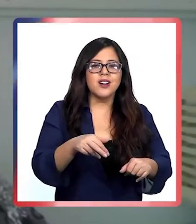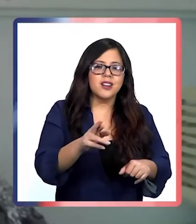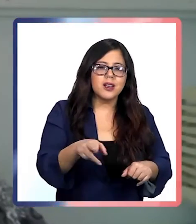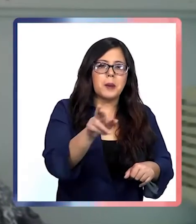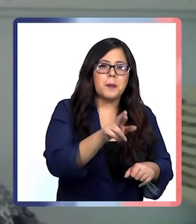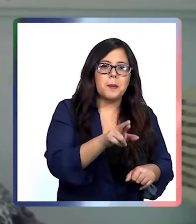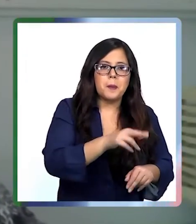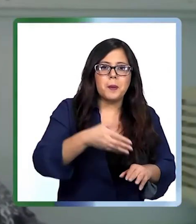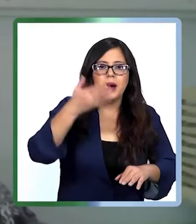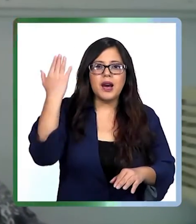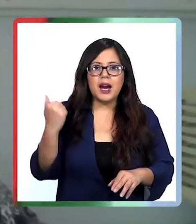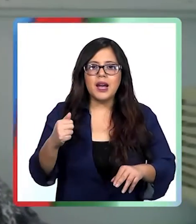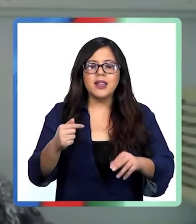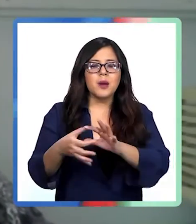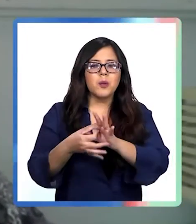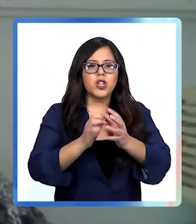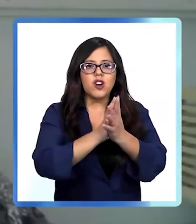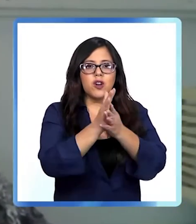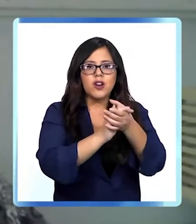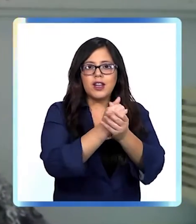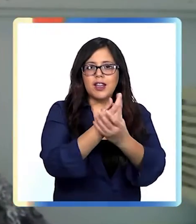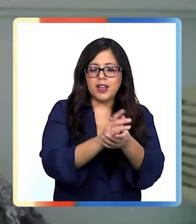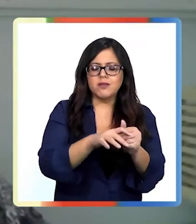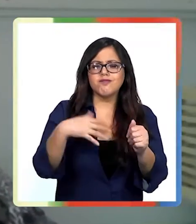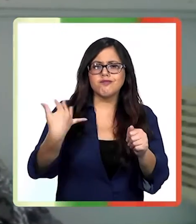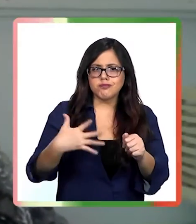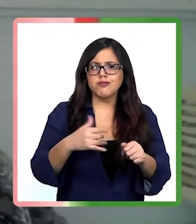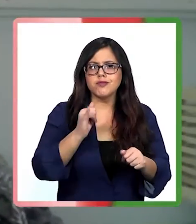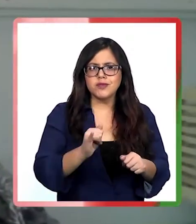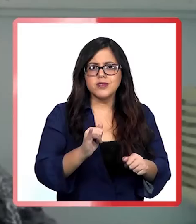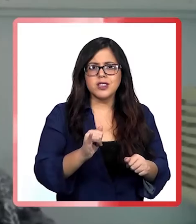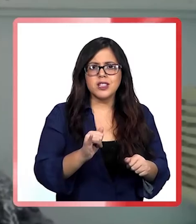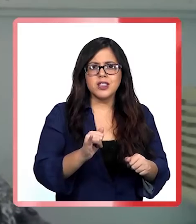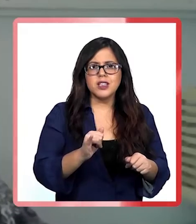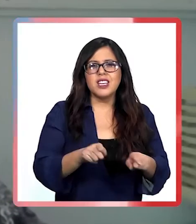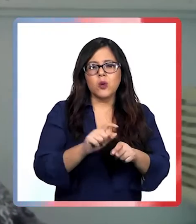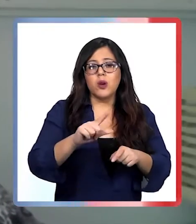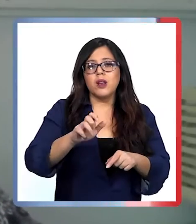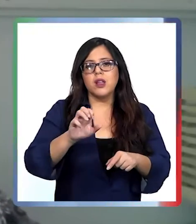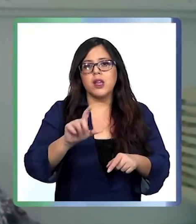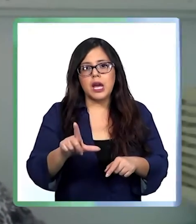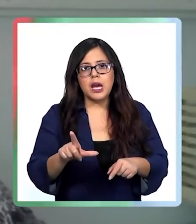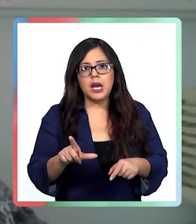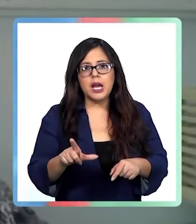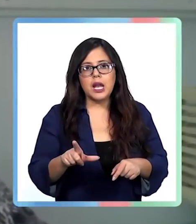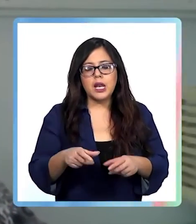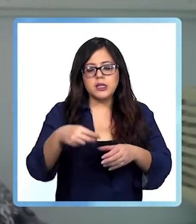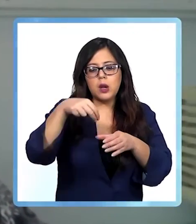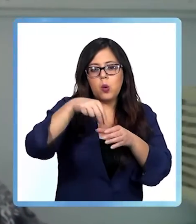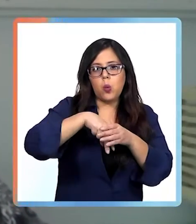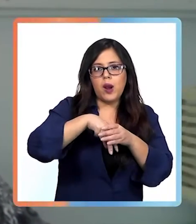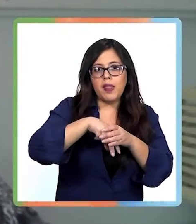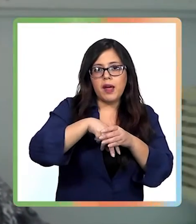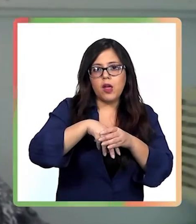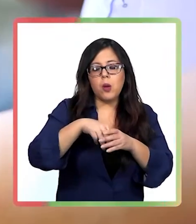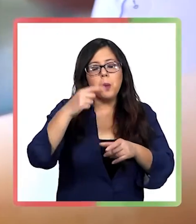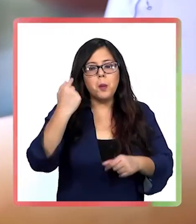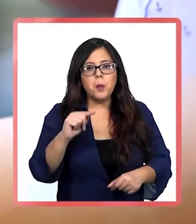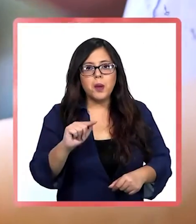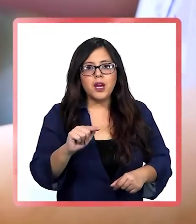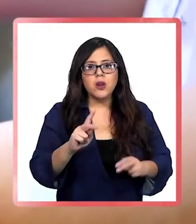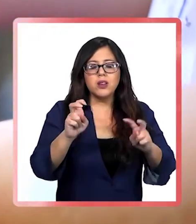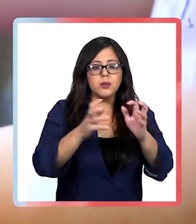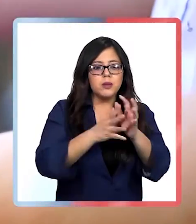mucho al principio de la pandemia. Importantísimo el lavado de manos. Claro, no andábamos todos con alcohol gel en el bolso, en la cartera,